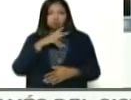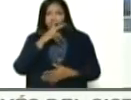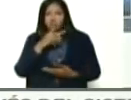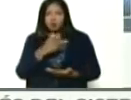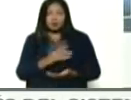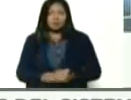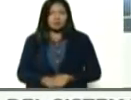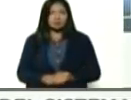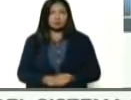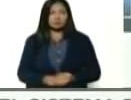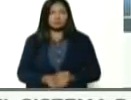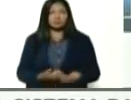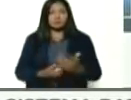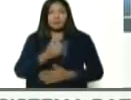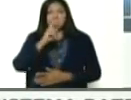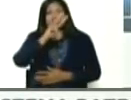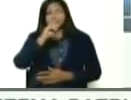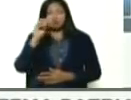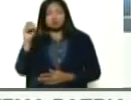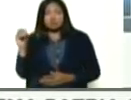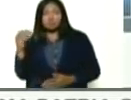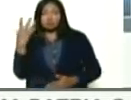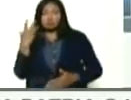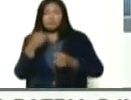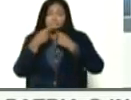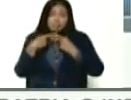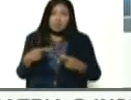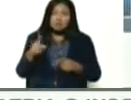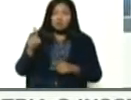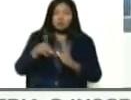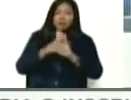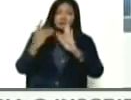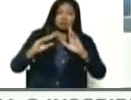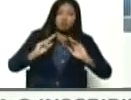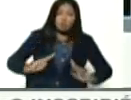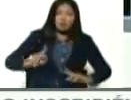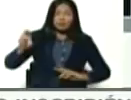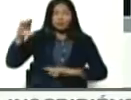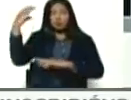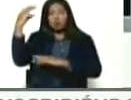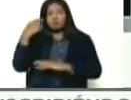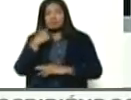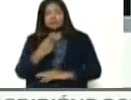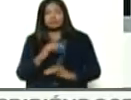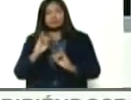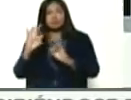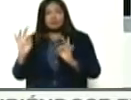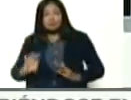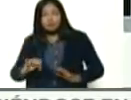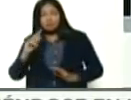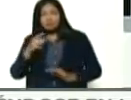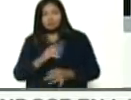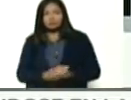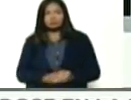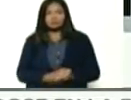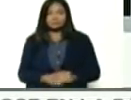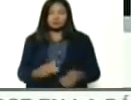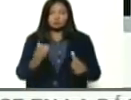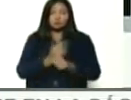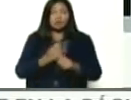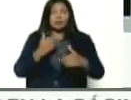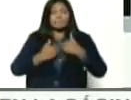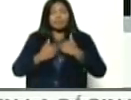más de 200 desaparecidos dicen los organismos de derechos humanos ahí mismo en el valle del caos que aparecieron el miércoles